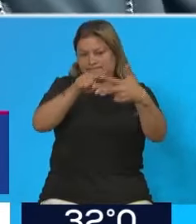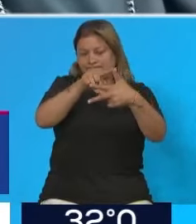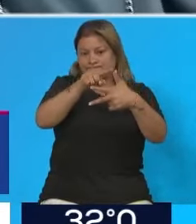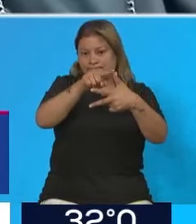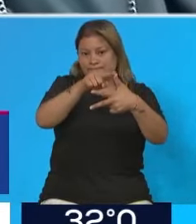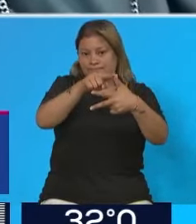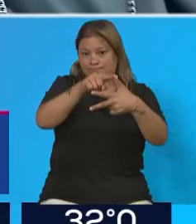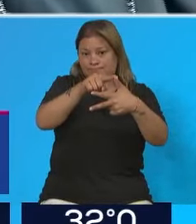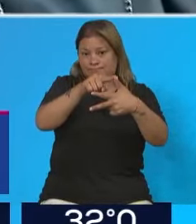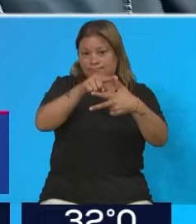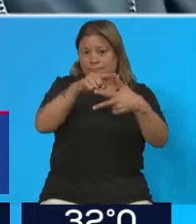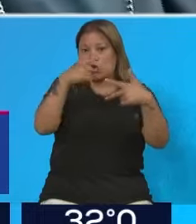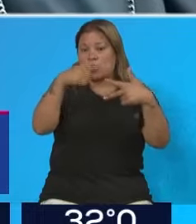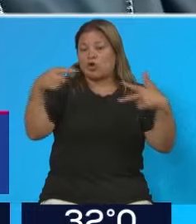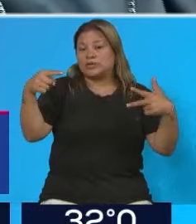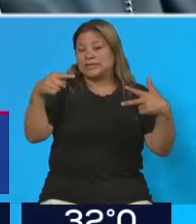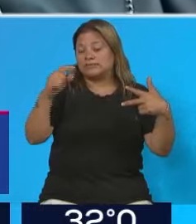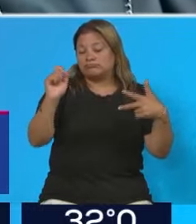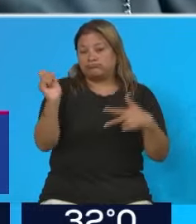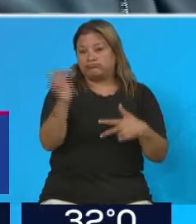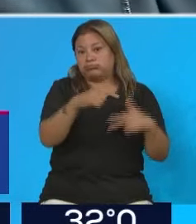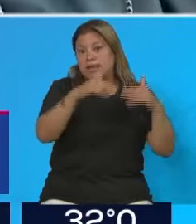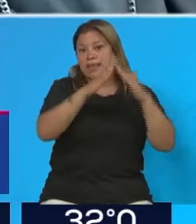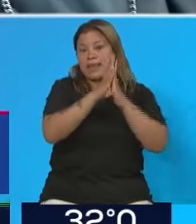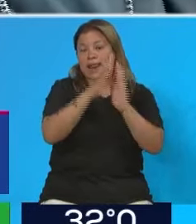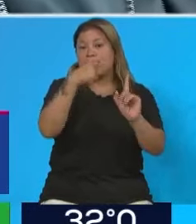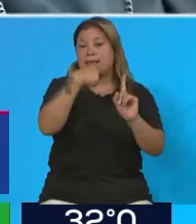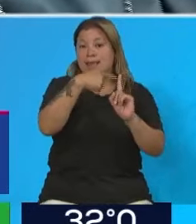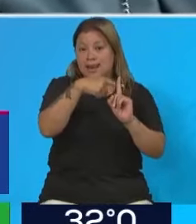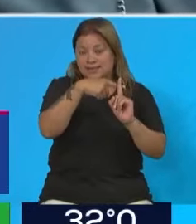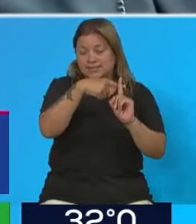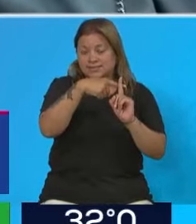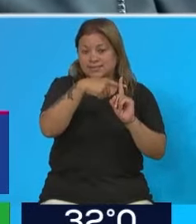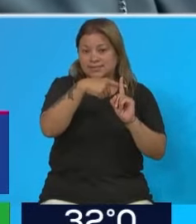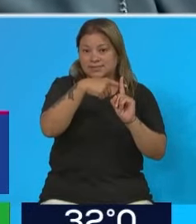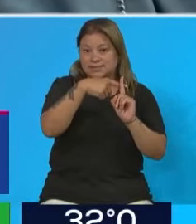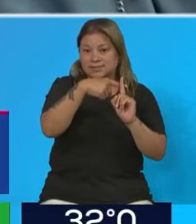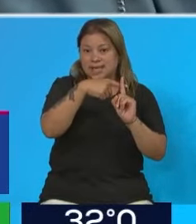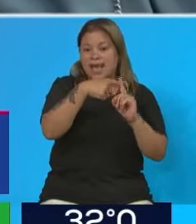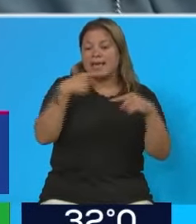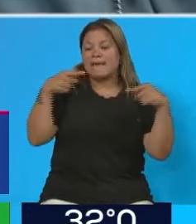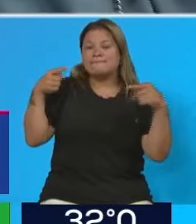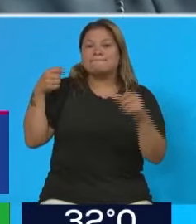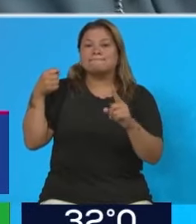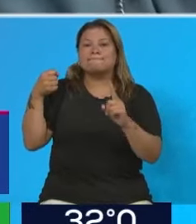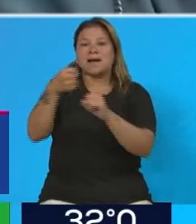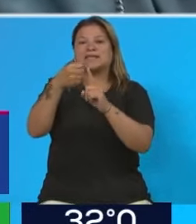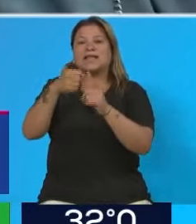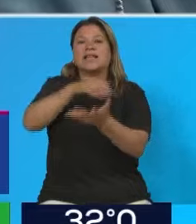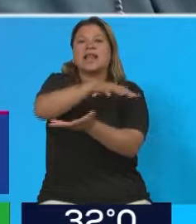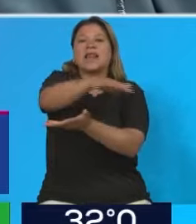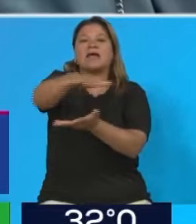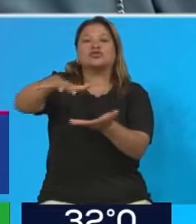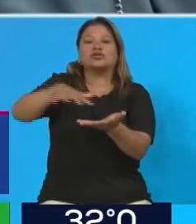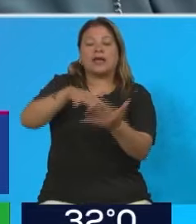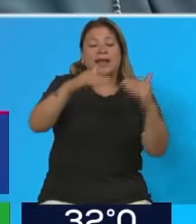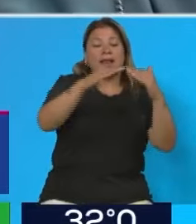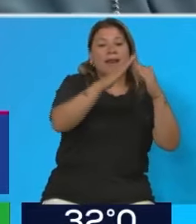aspectos nuestros institucionales de la iglesia pero con consecuencias en la vida social en primer lugar la misión la